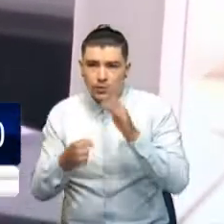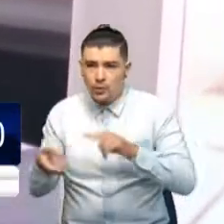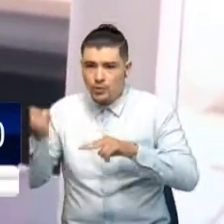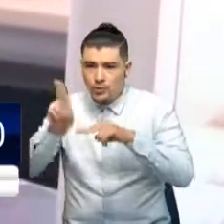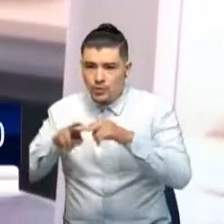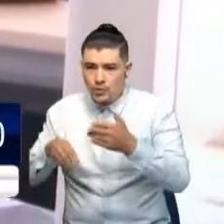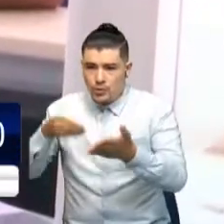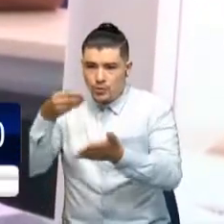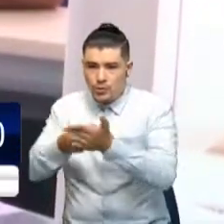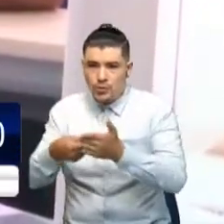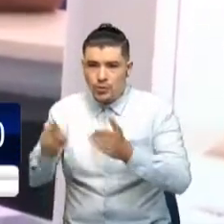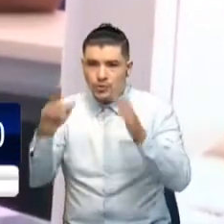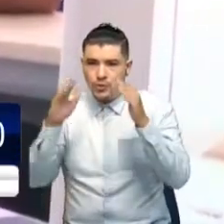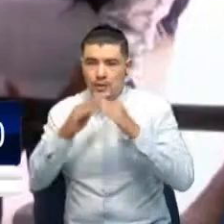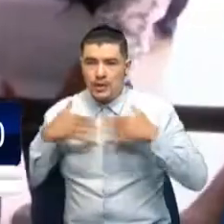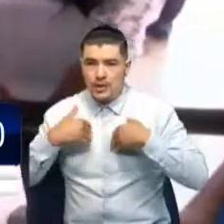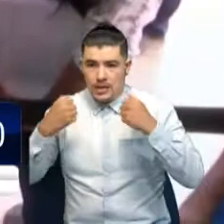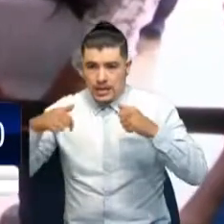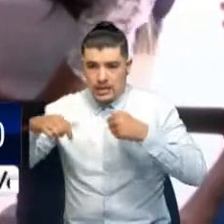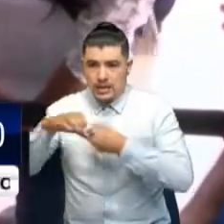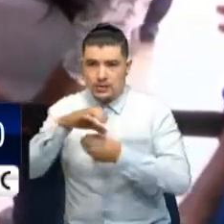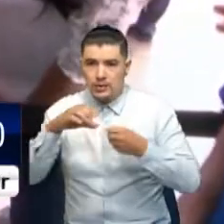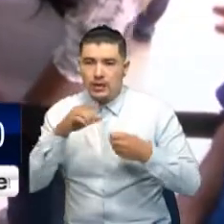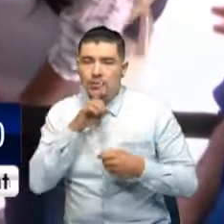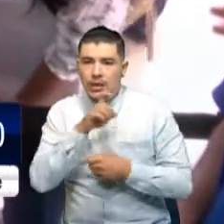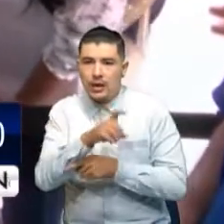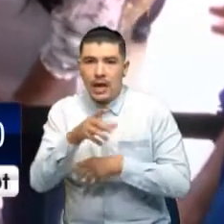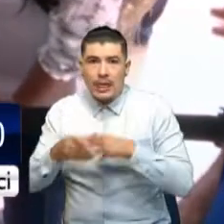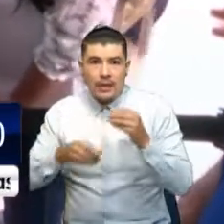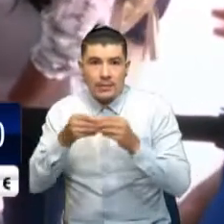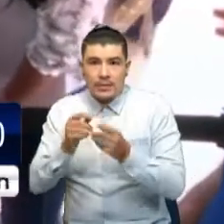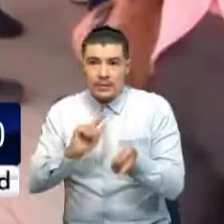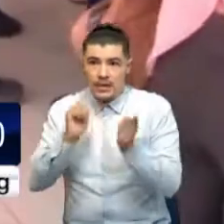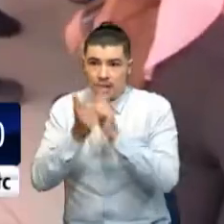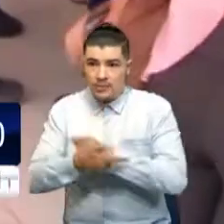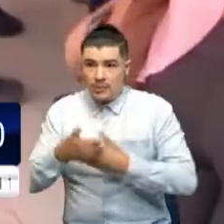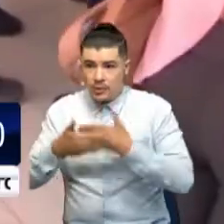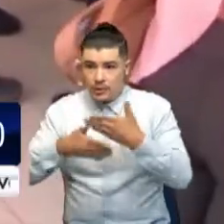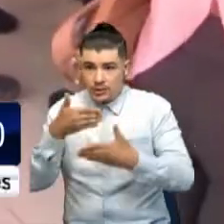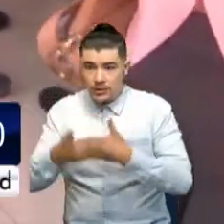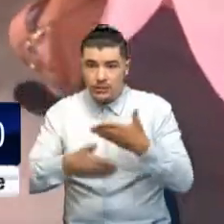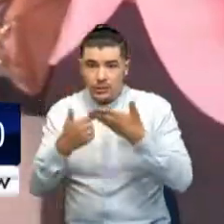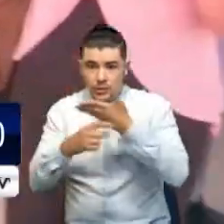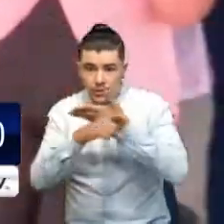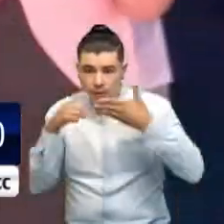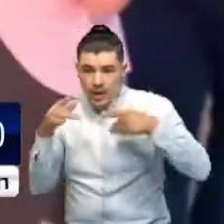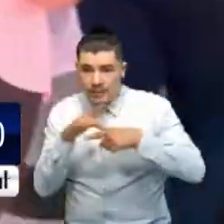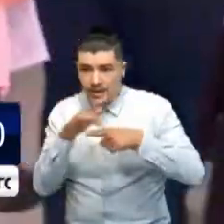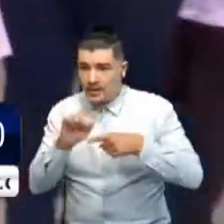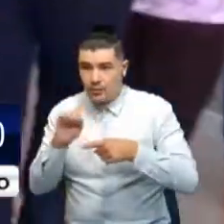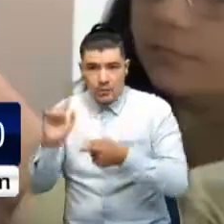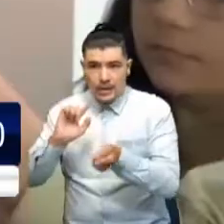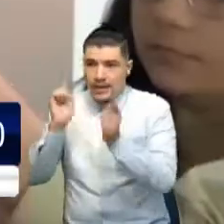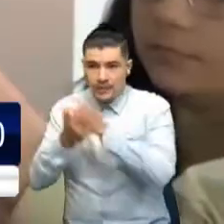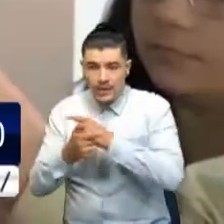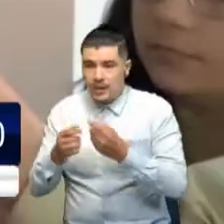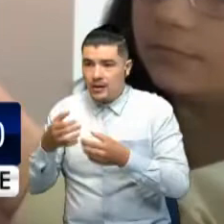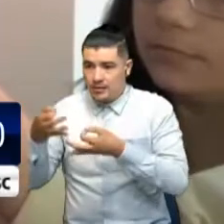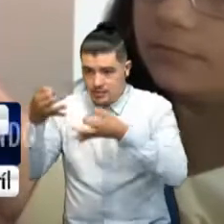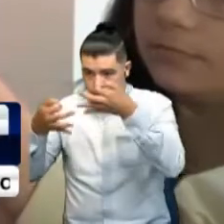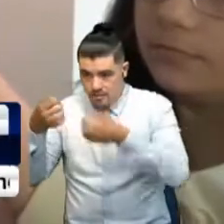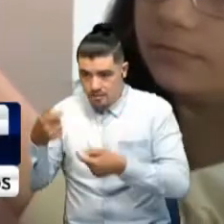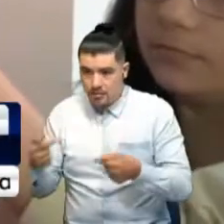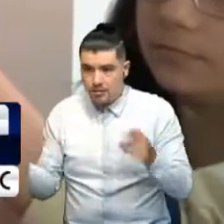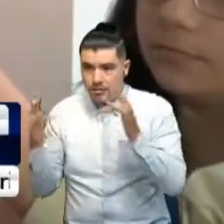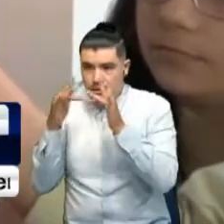calcule nuevamente la forma en que se planteó el impuesto predial, ha dicho Juan Camilo Beltrán. Vemos que el impuesto predial